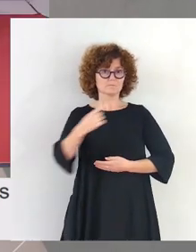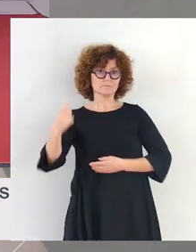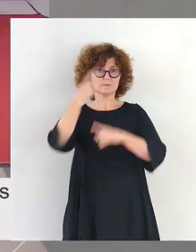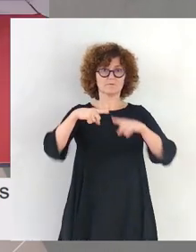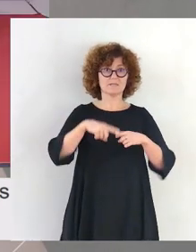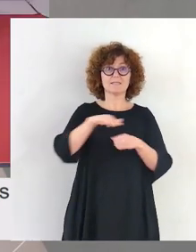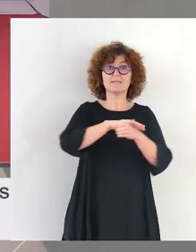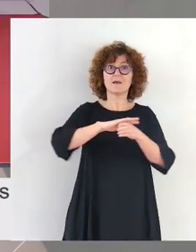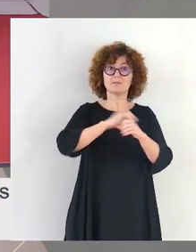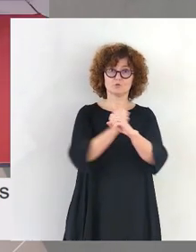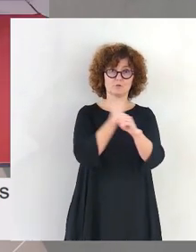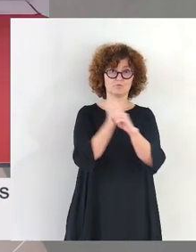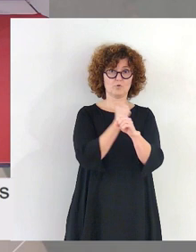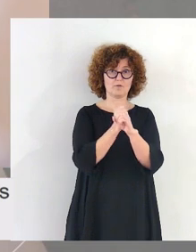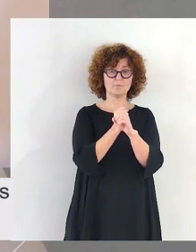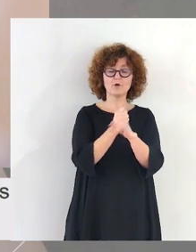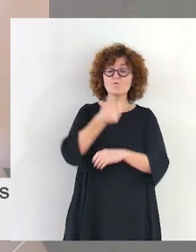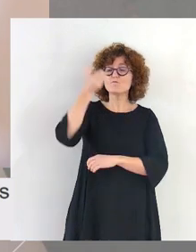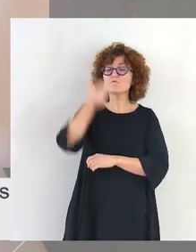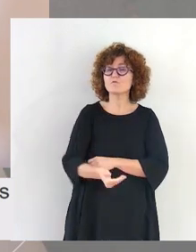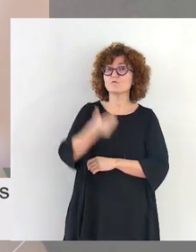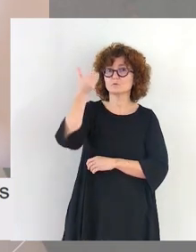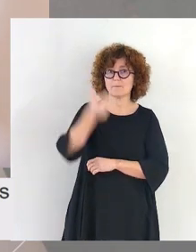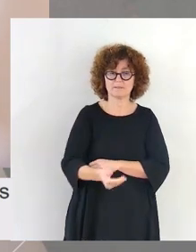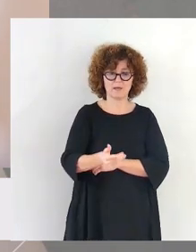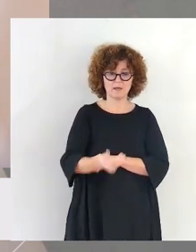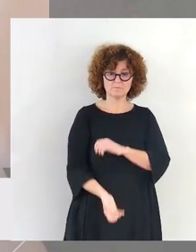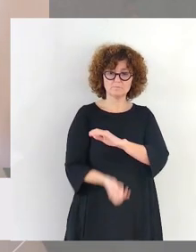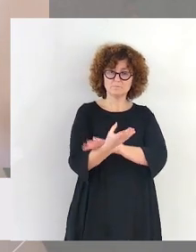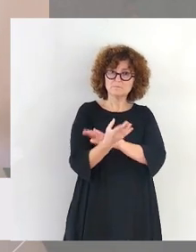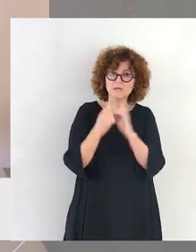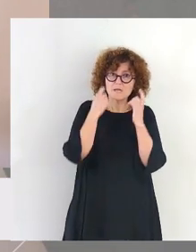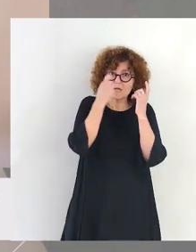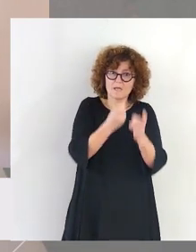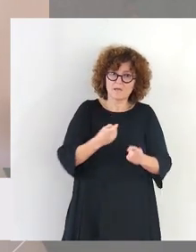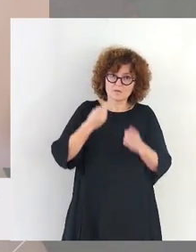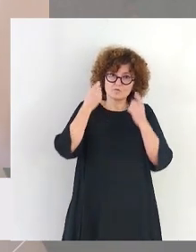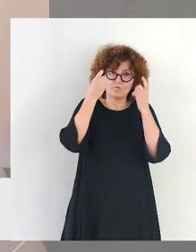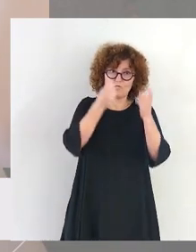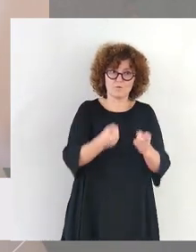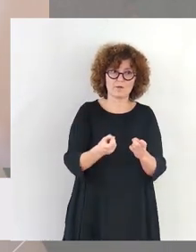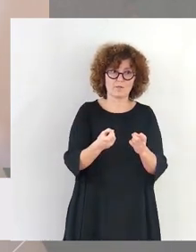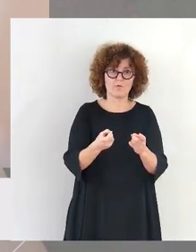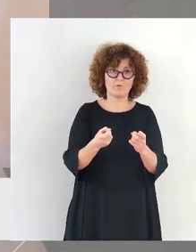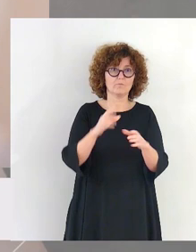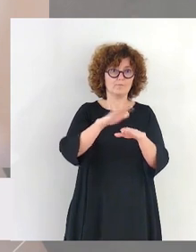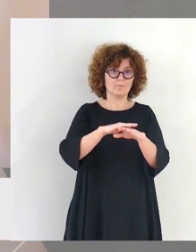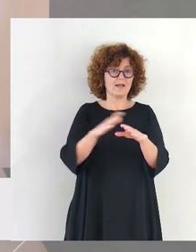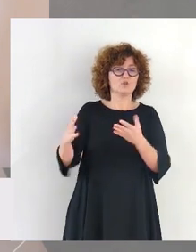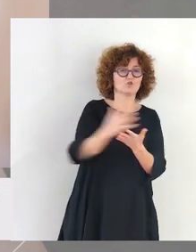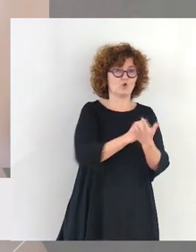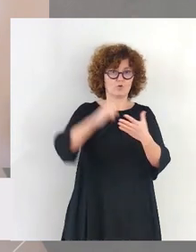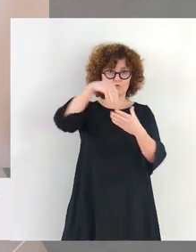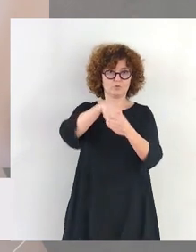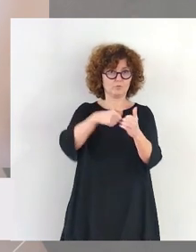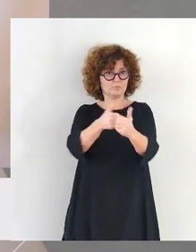actuación pero es fundamental e indispensable generar ese esfuerzo para no dejar absolutamente a nadie atrás que es